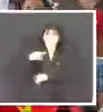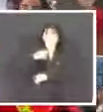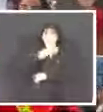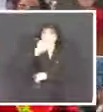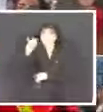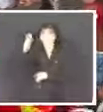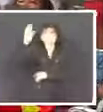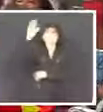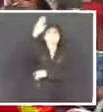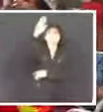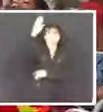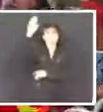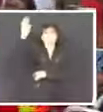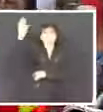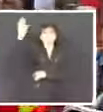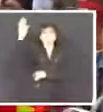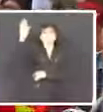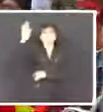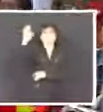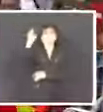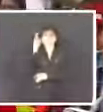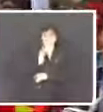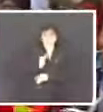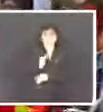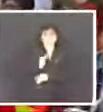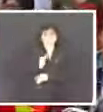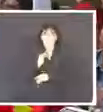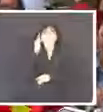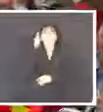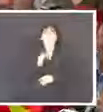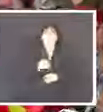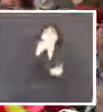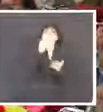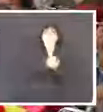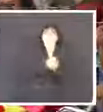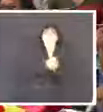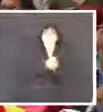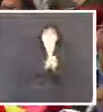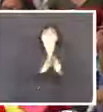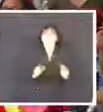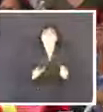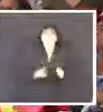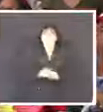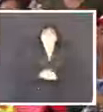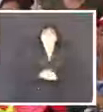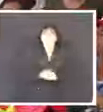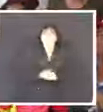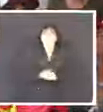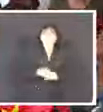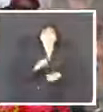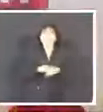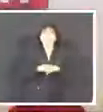acuerdo? ¿Lo aprobamos? Aprobar. ¿Qué más